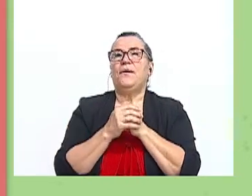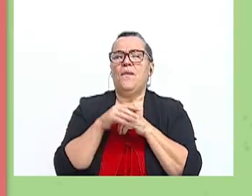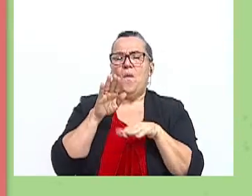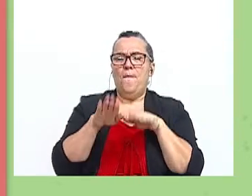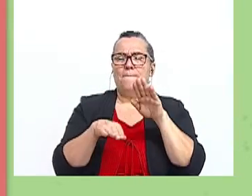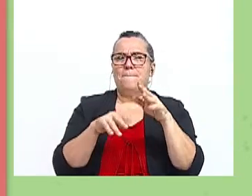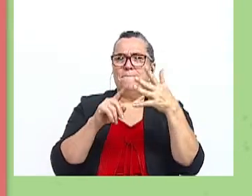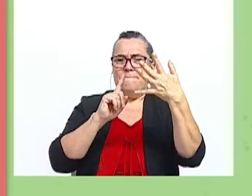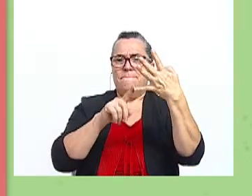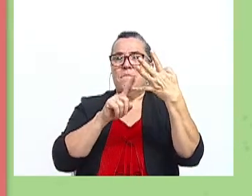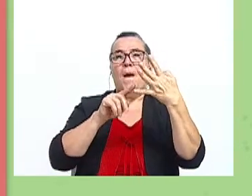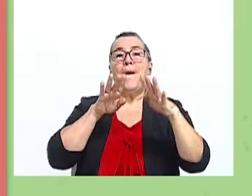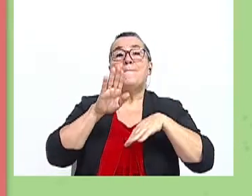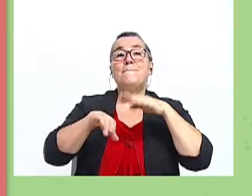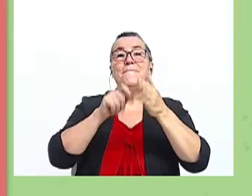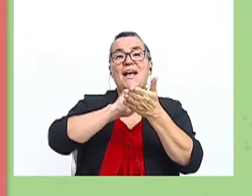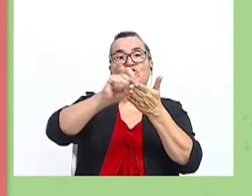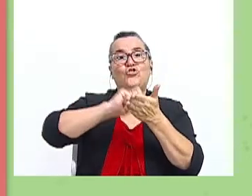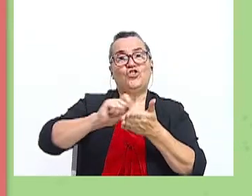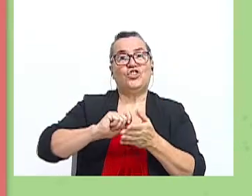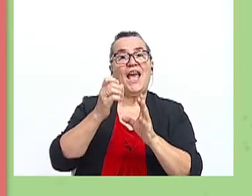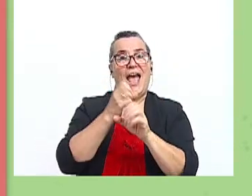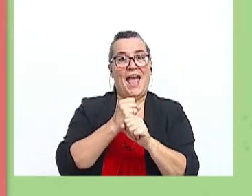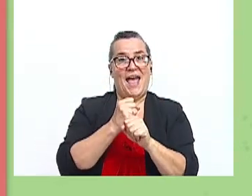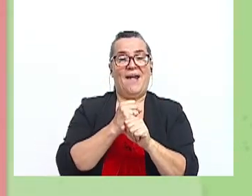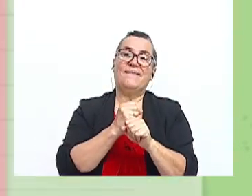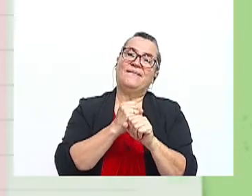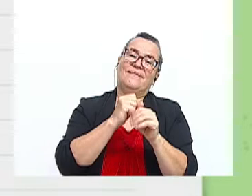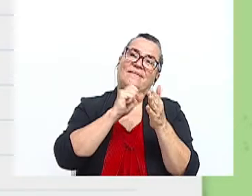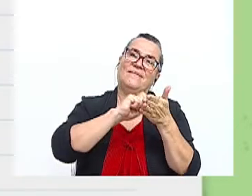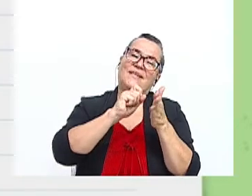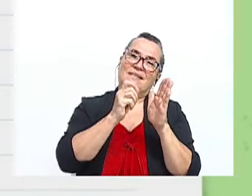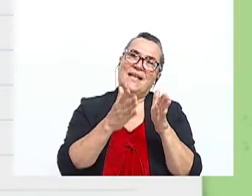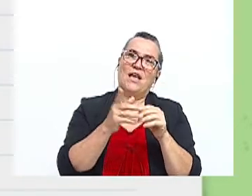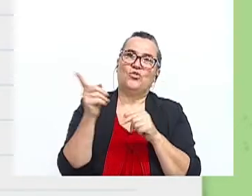pasos para redactar un ensayo.